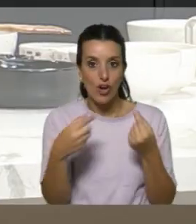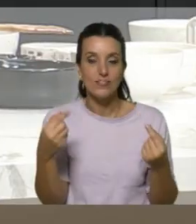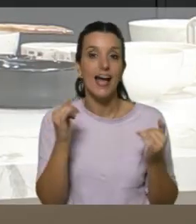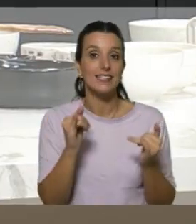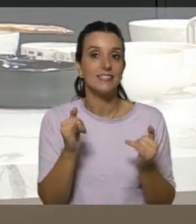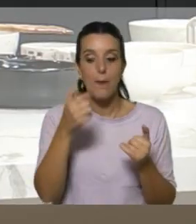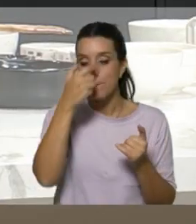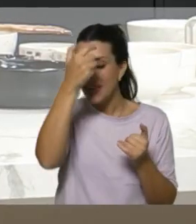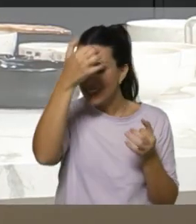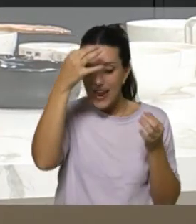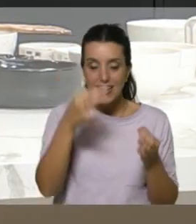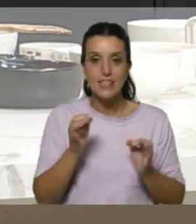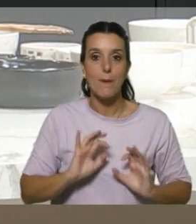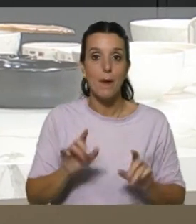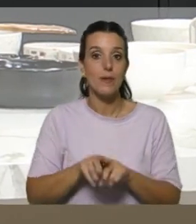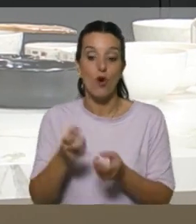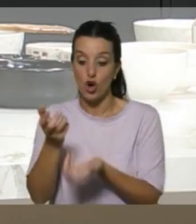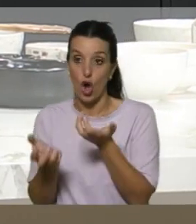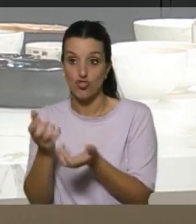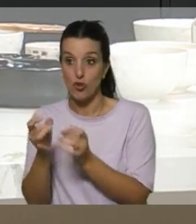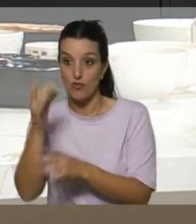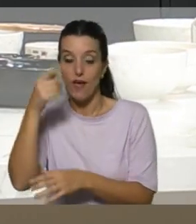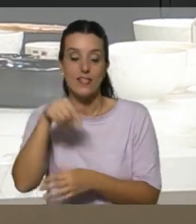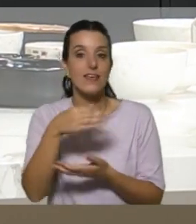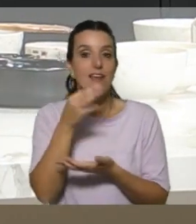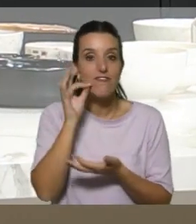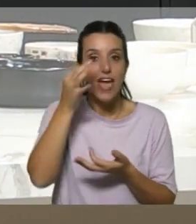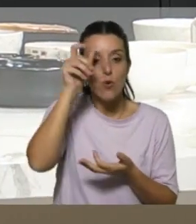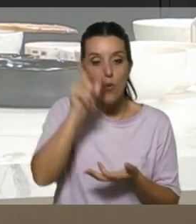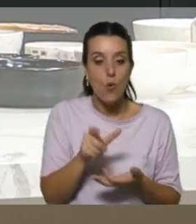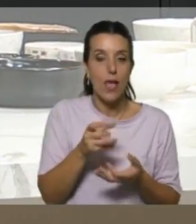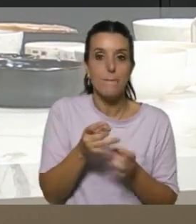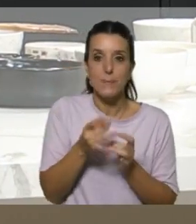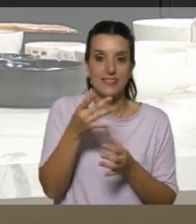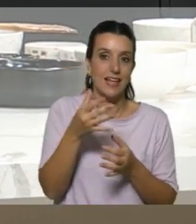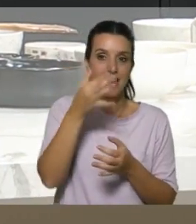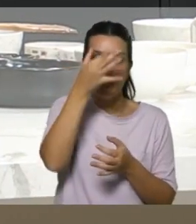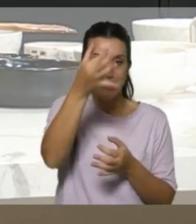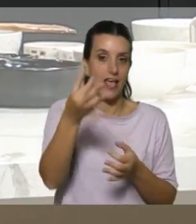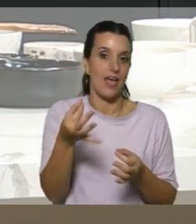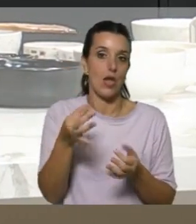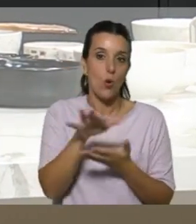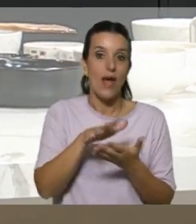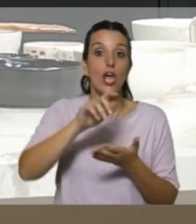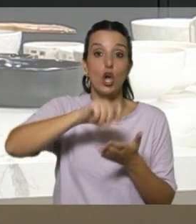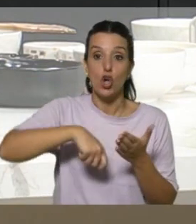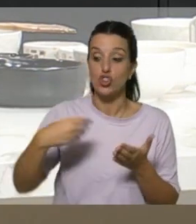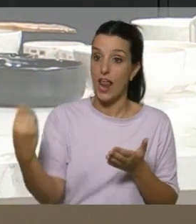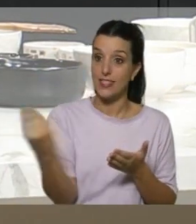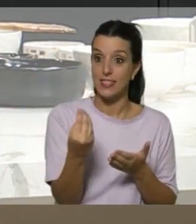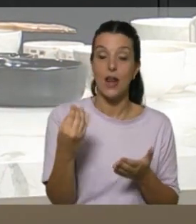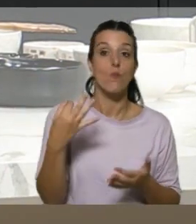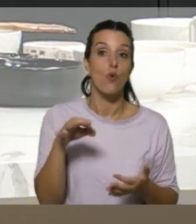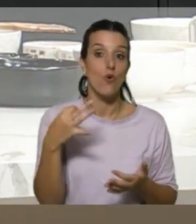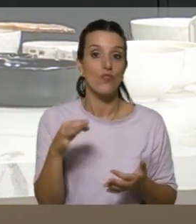te está preparando eso. Como están los cocineros que te cocinan, ahora el café tiene un especialista y también que los lugares que contratan está buenísimo. Y